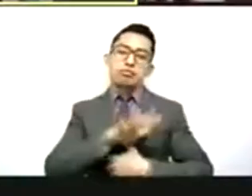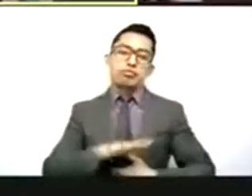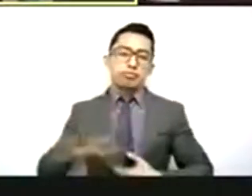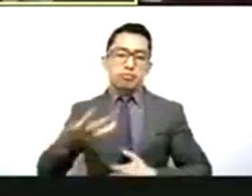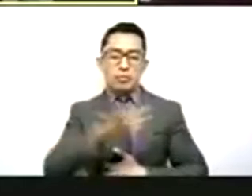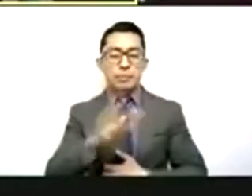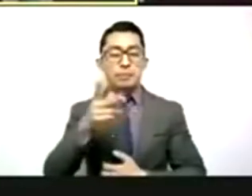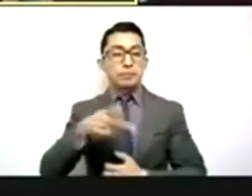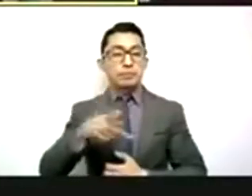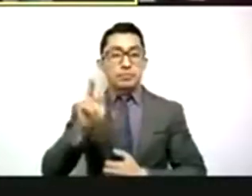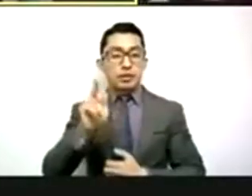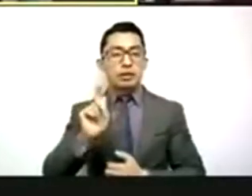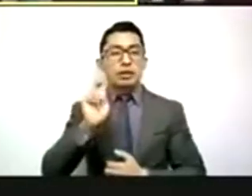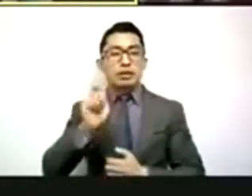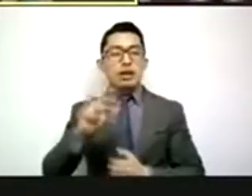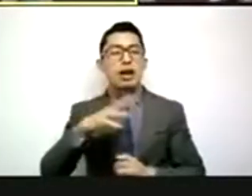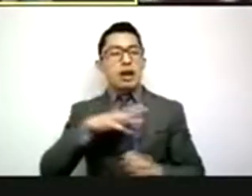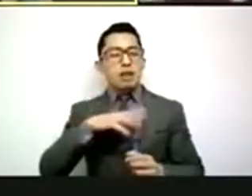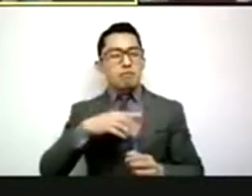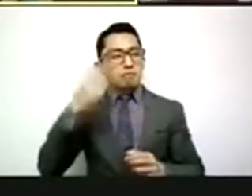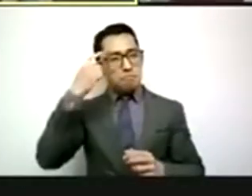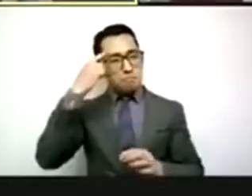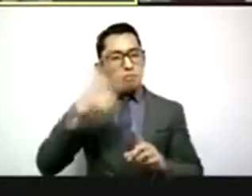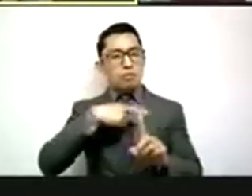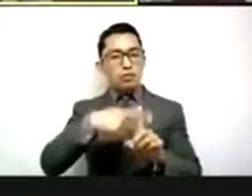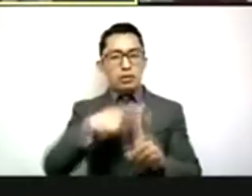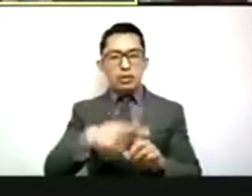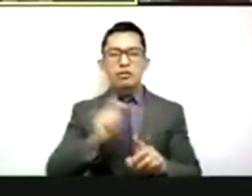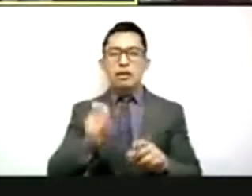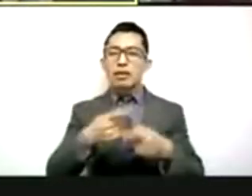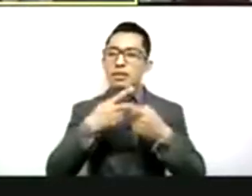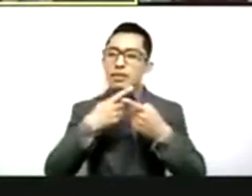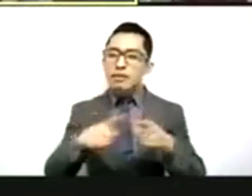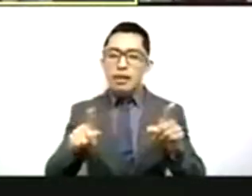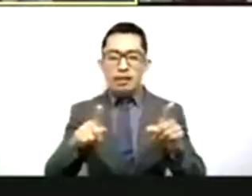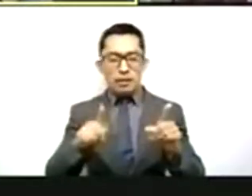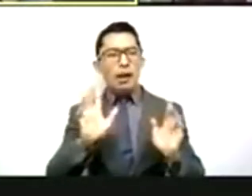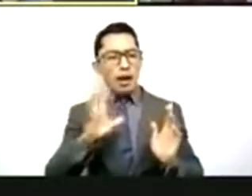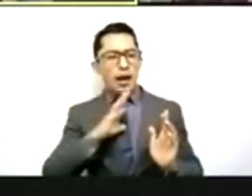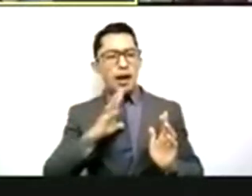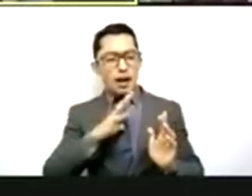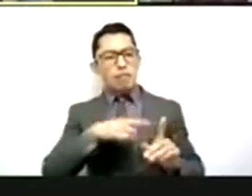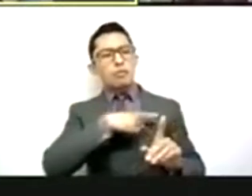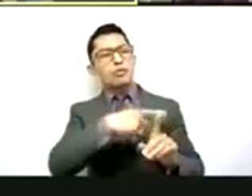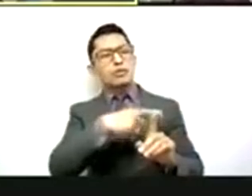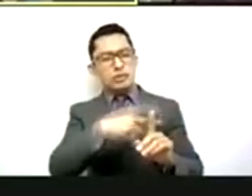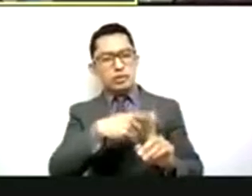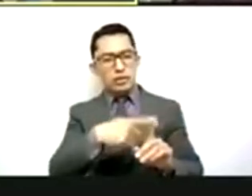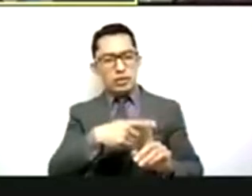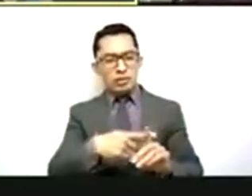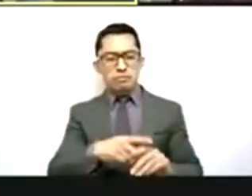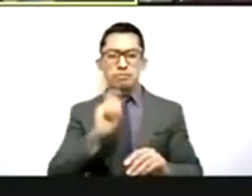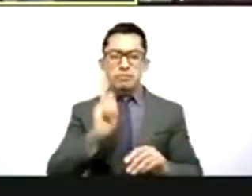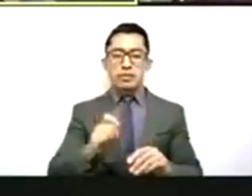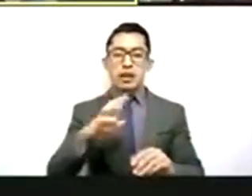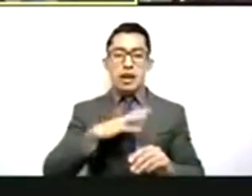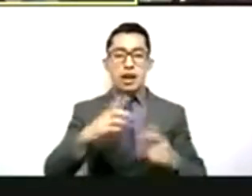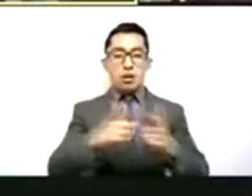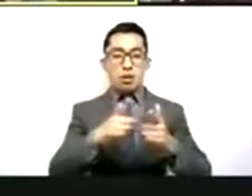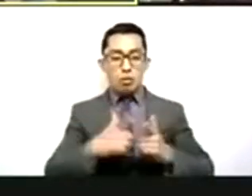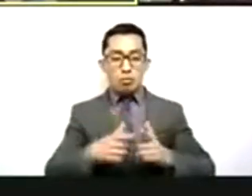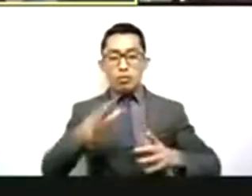significado positivo de la diferencia ha sido desplazado, en particular cuando se trata de grupos como el de la comunidad